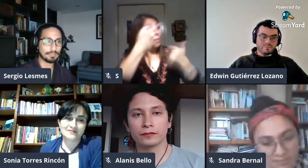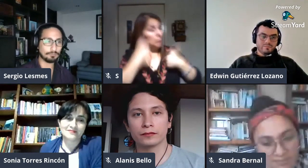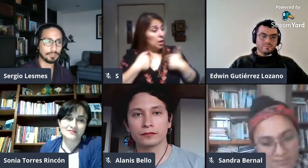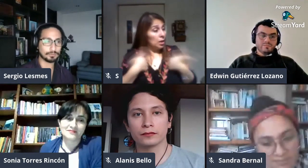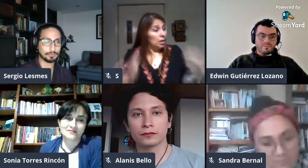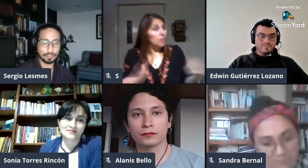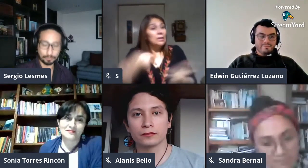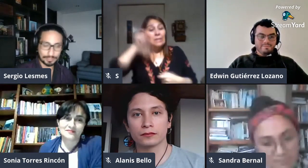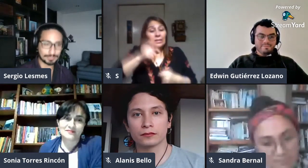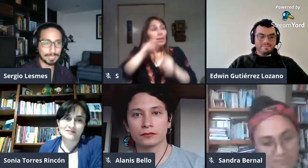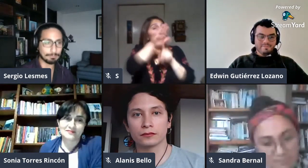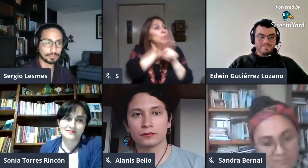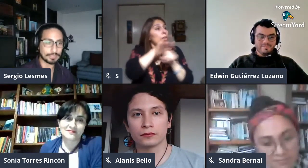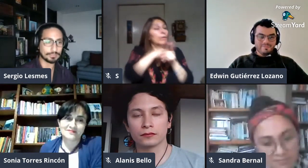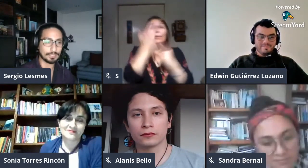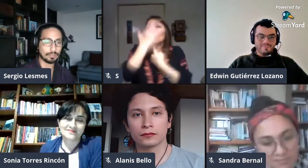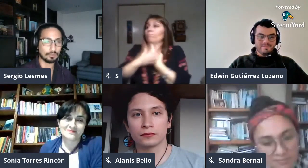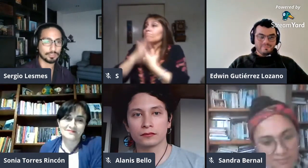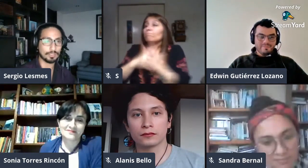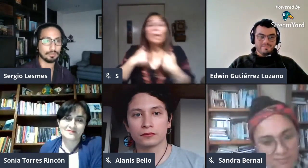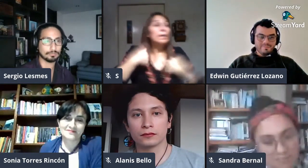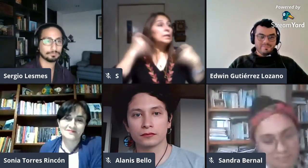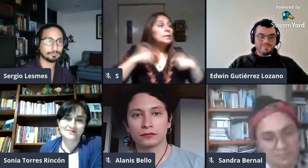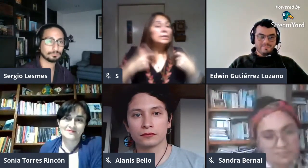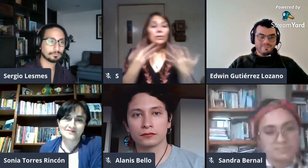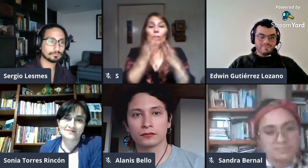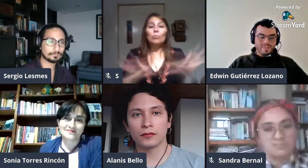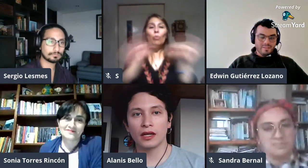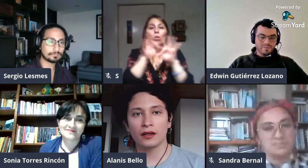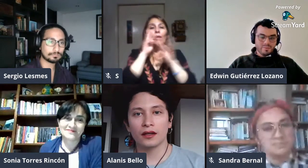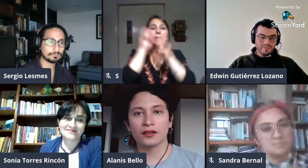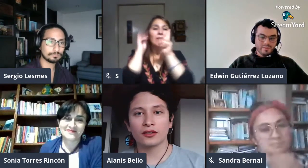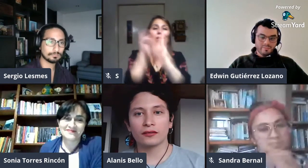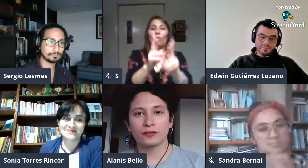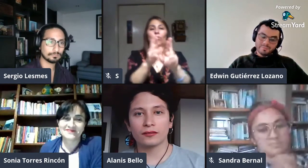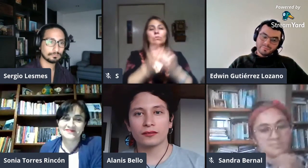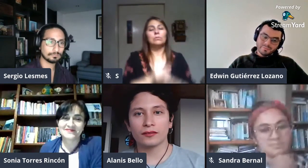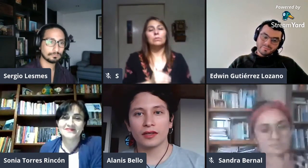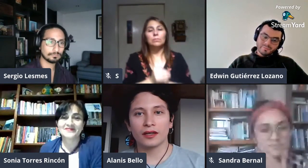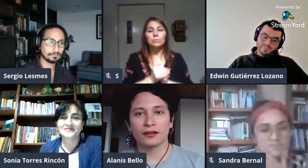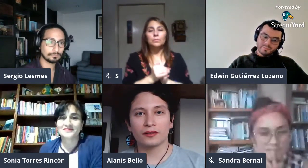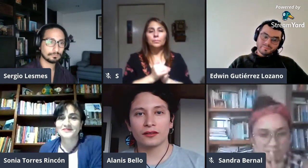necesitamos de afecto. Yo creo que es ya importante reconocerlo. Es verdad.